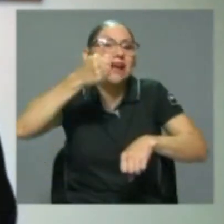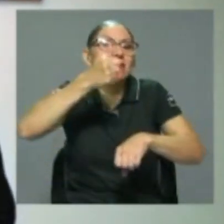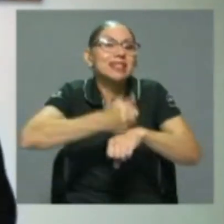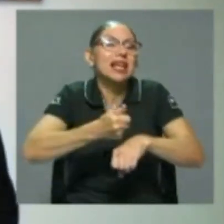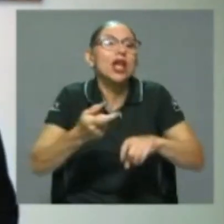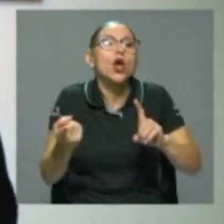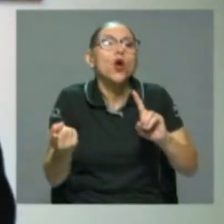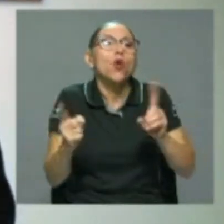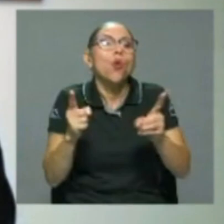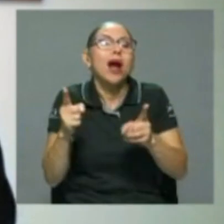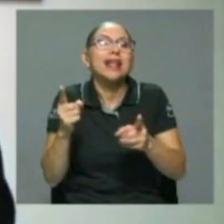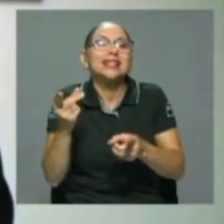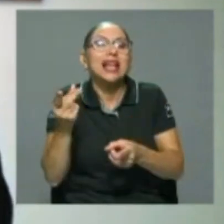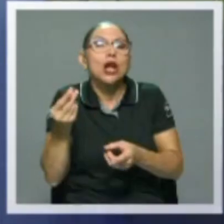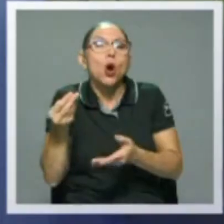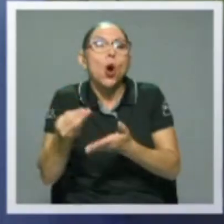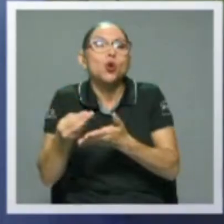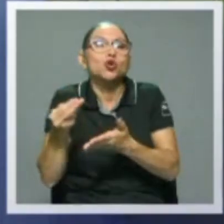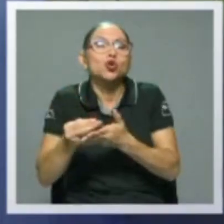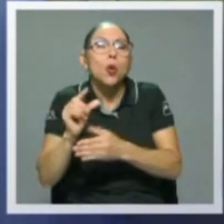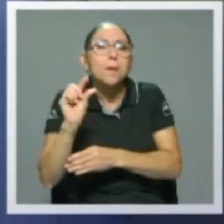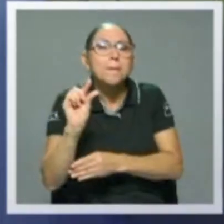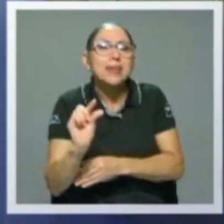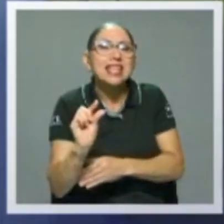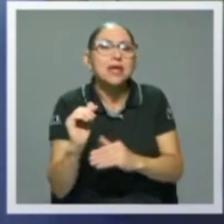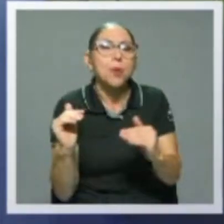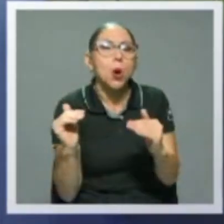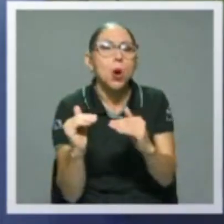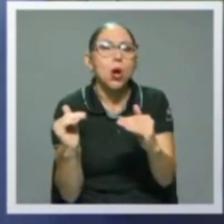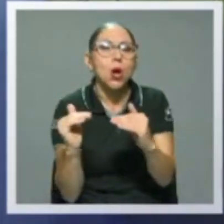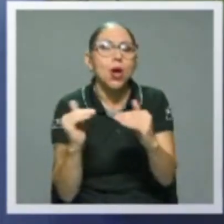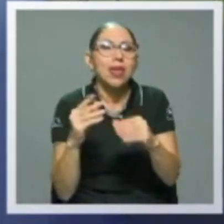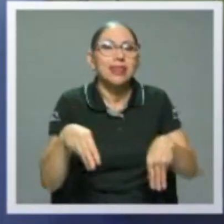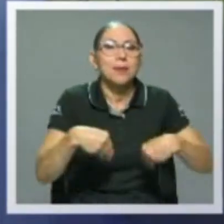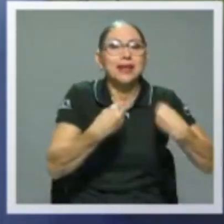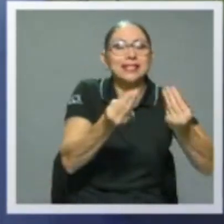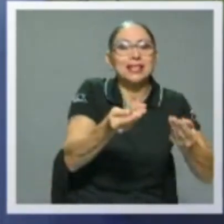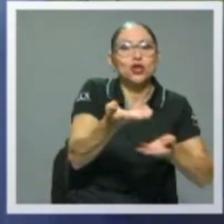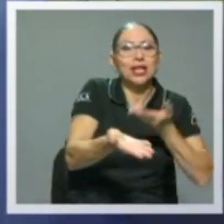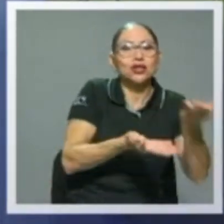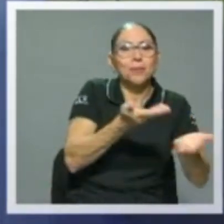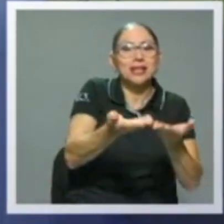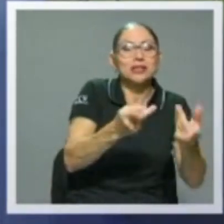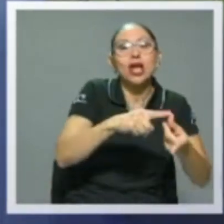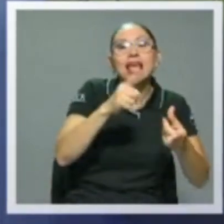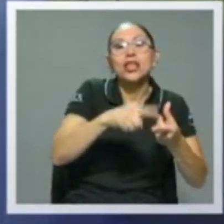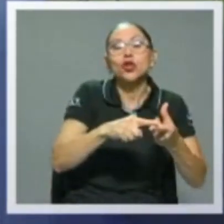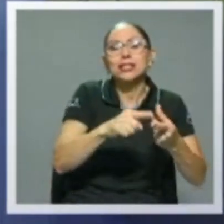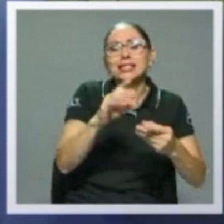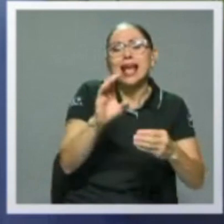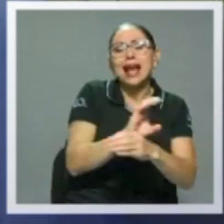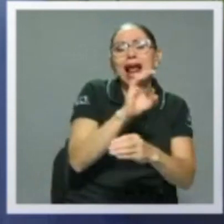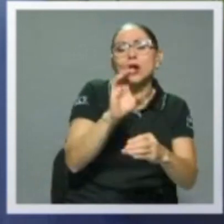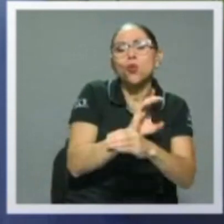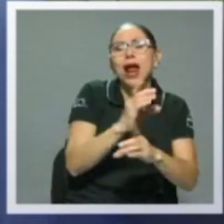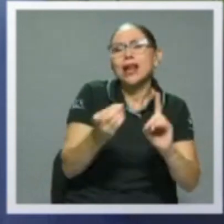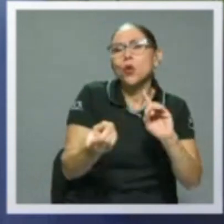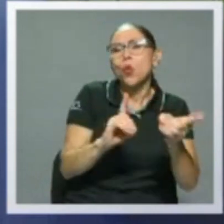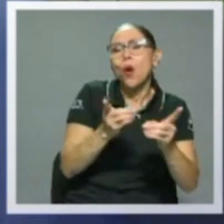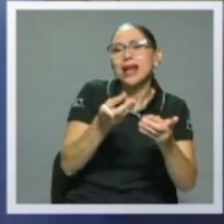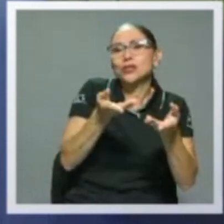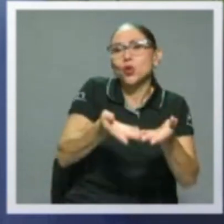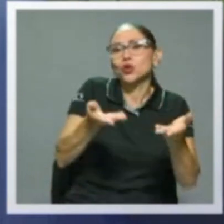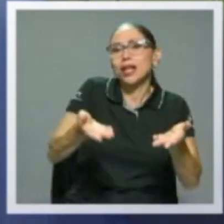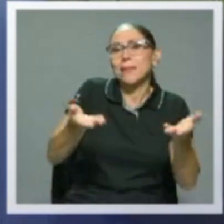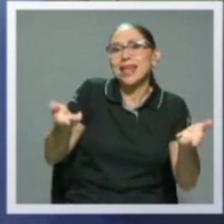costo mínimo de prestación de los servicios, entonces calcular cuáles son los elementos que constituyen ese costo y con base